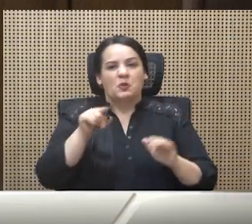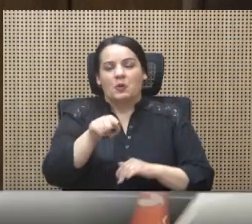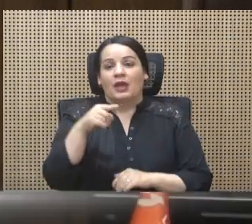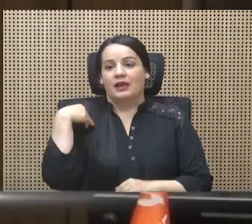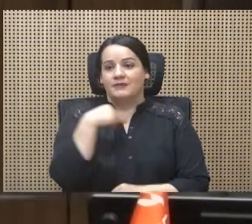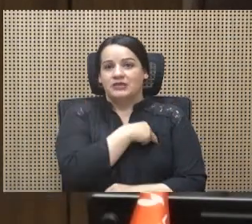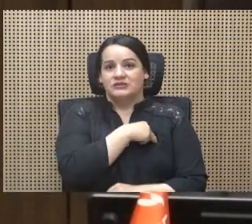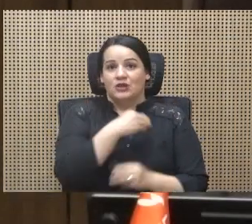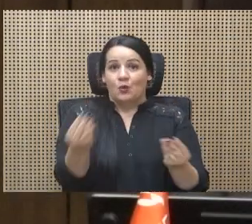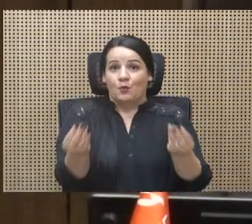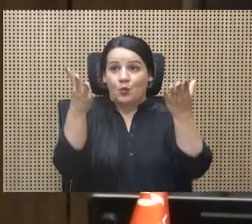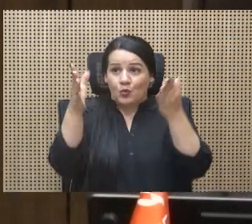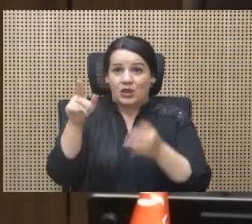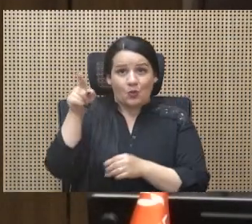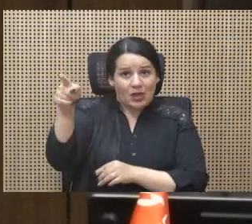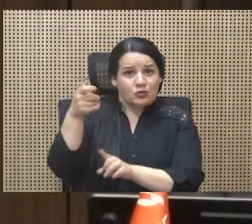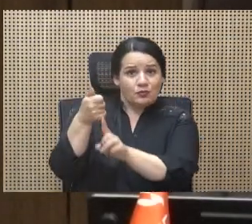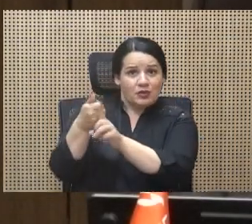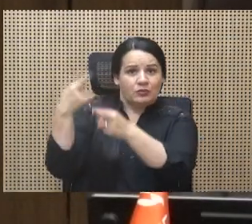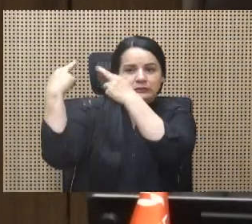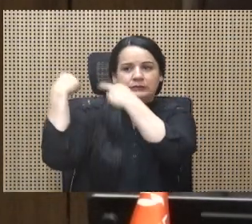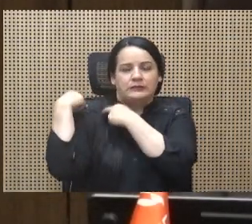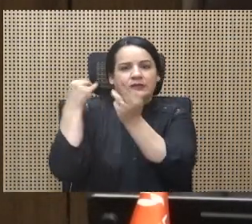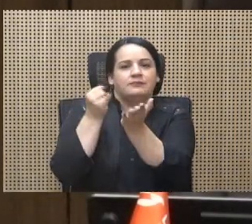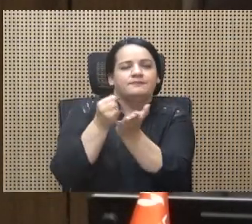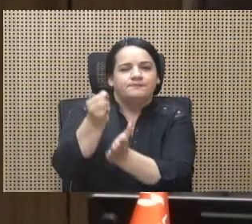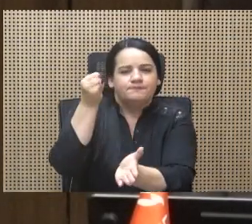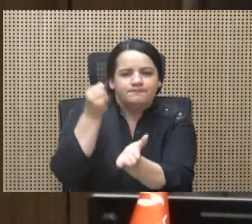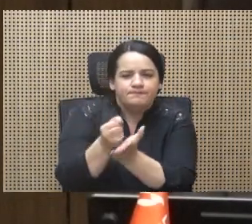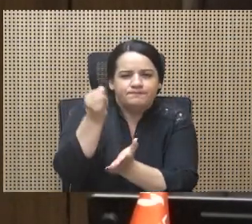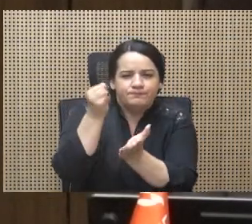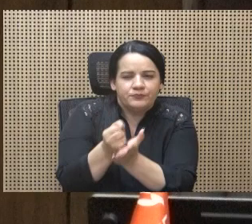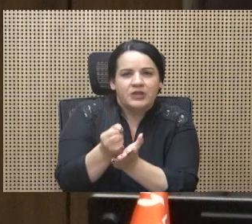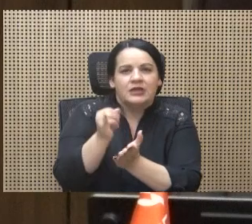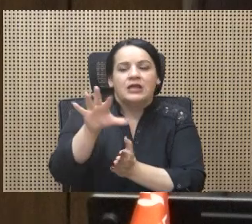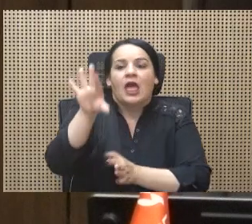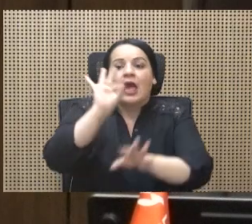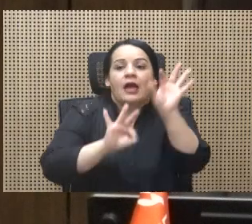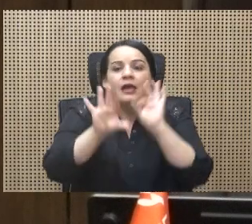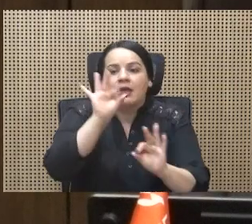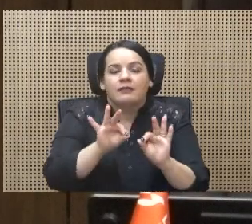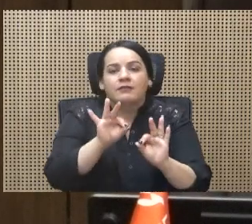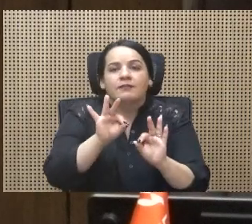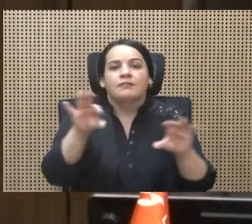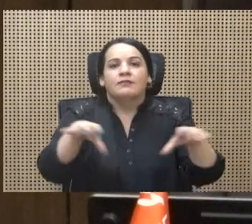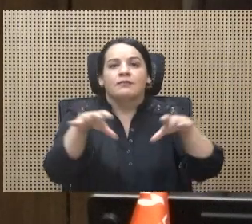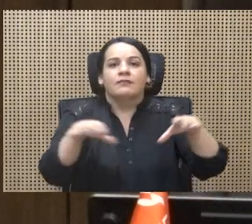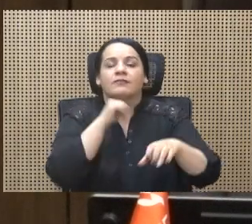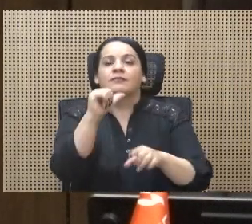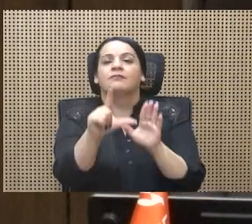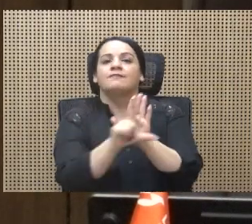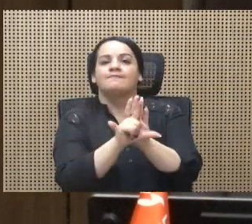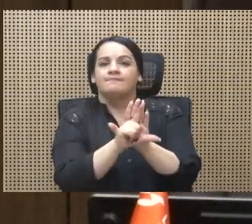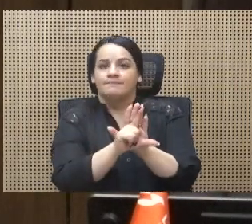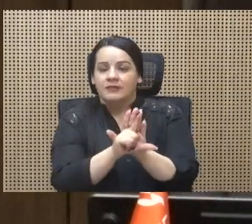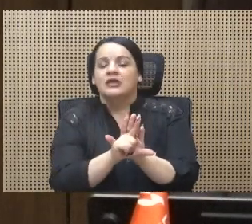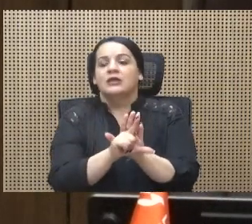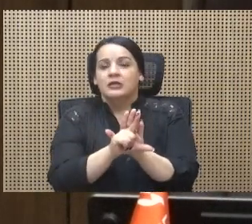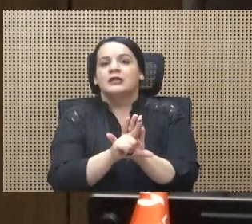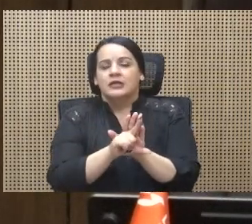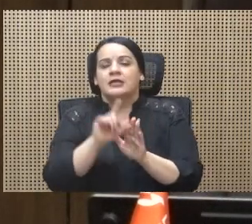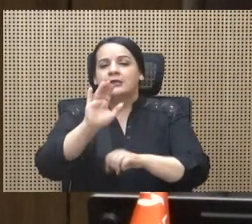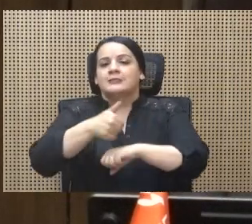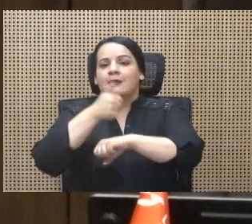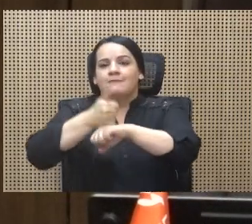haga sus investigaciones identifique las actividades ilícitas señale a sus responsables y los